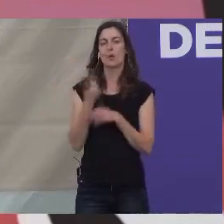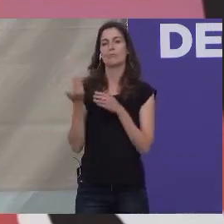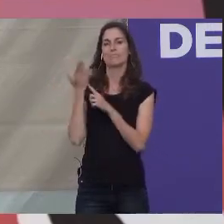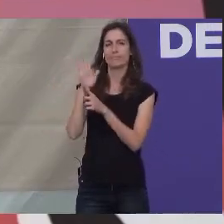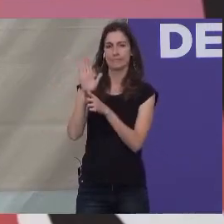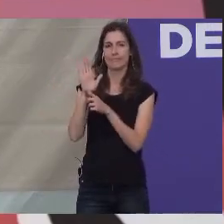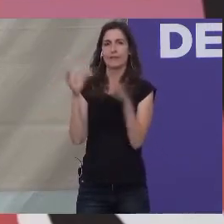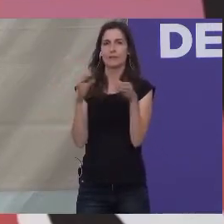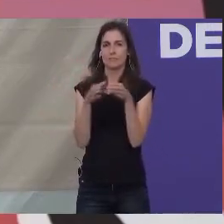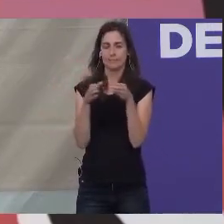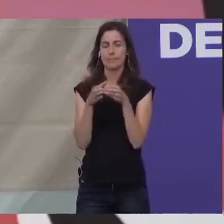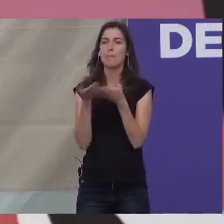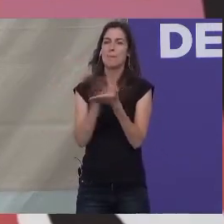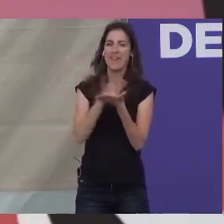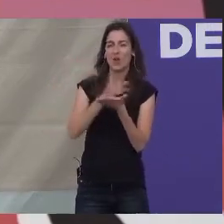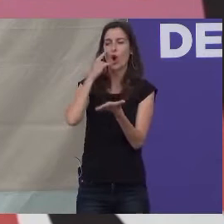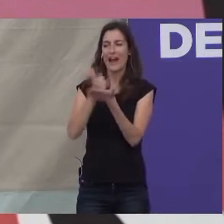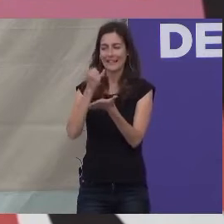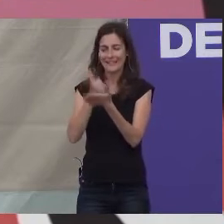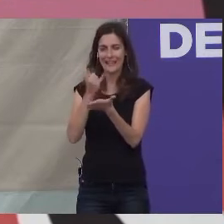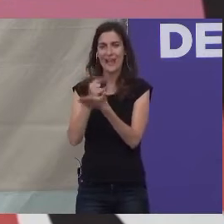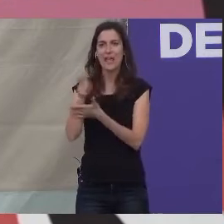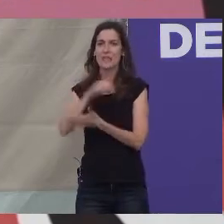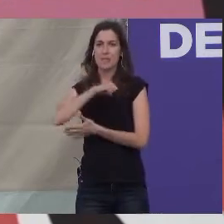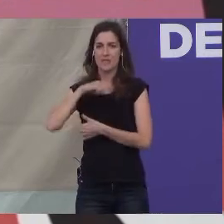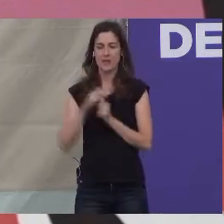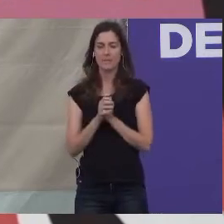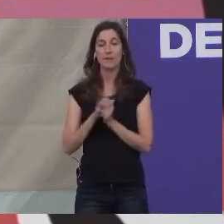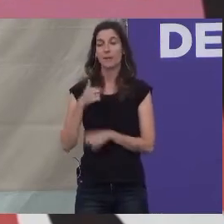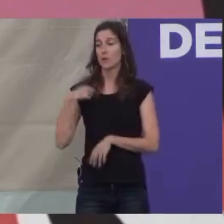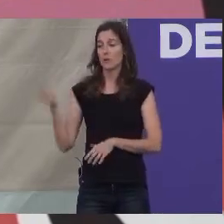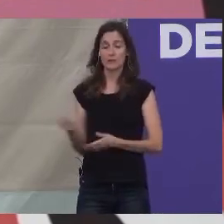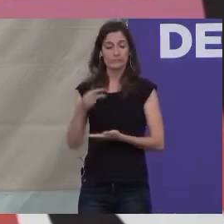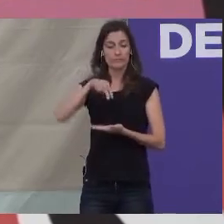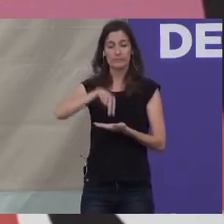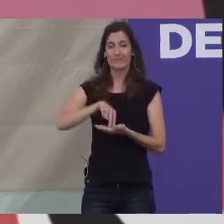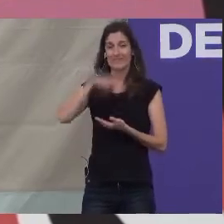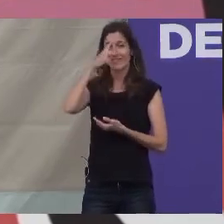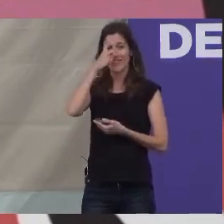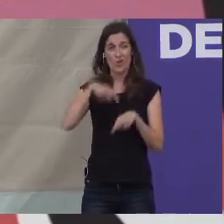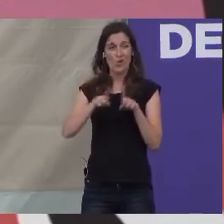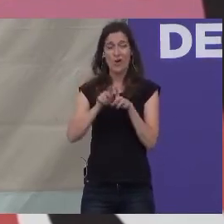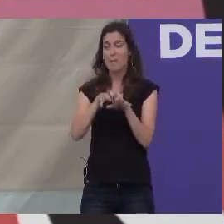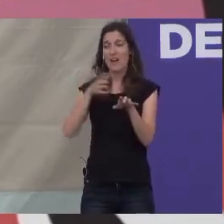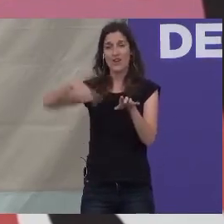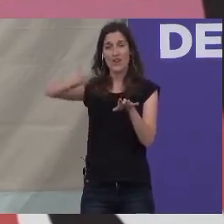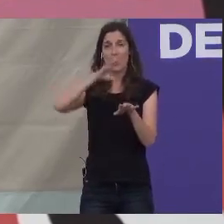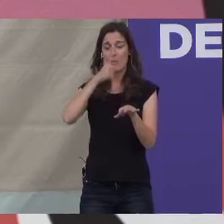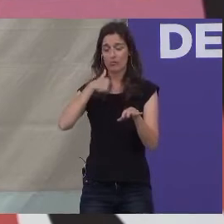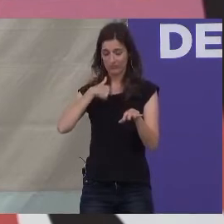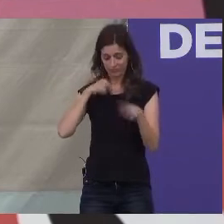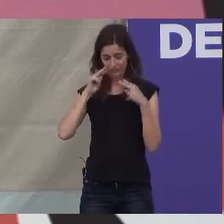de Mediación, Garantías e Independencia. Yo he llegado aquí, creo que como la mayoría, por un compromiso